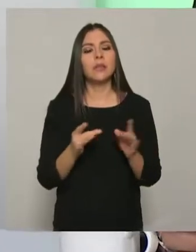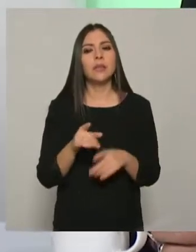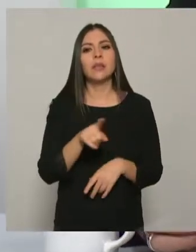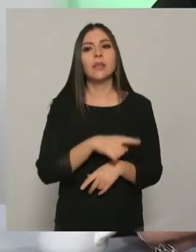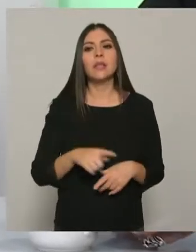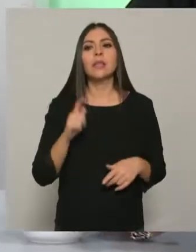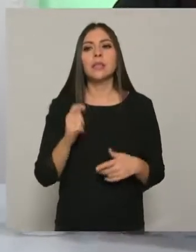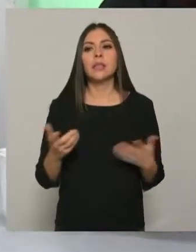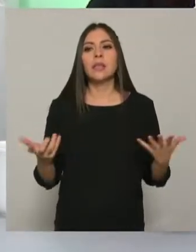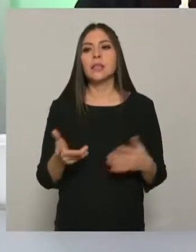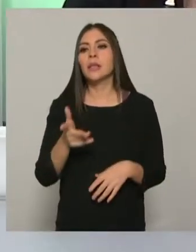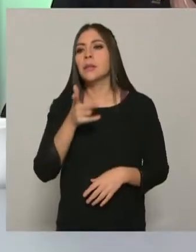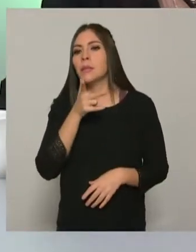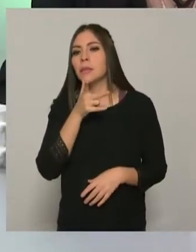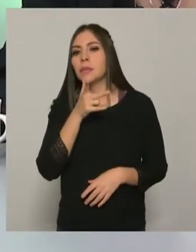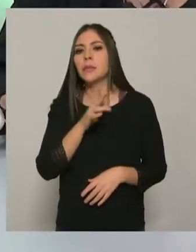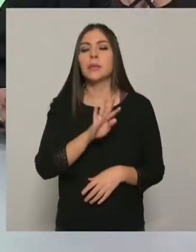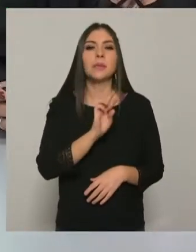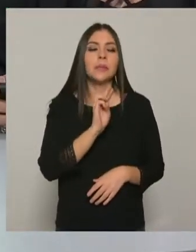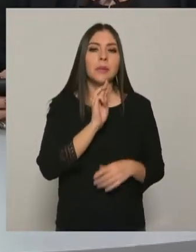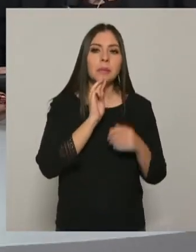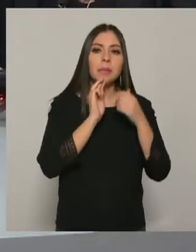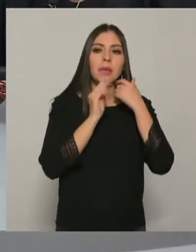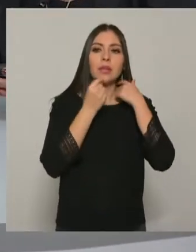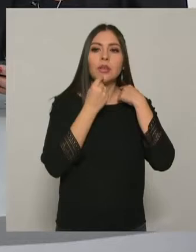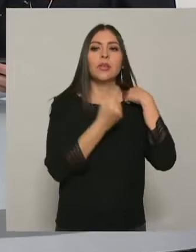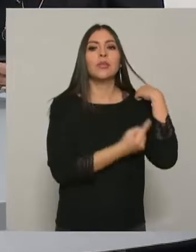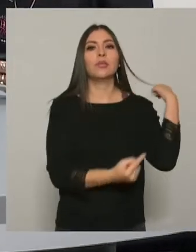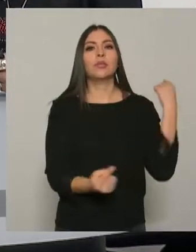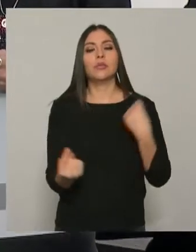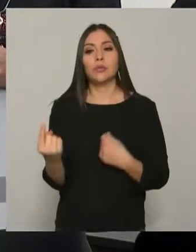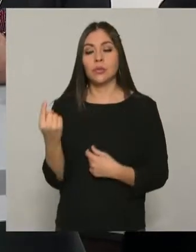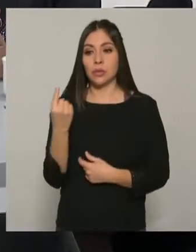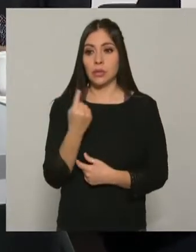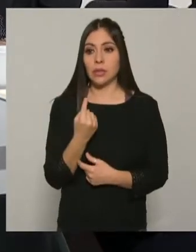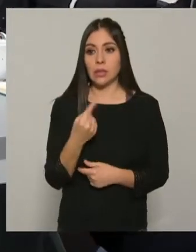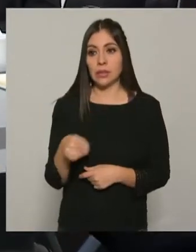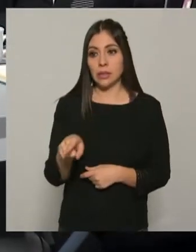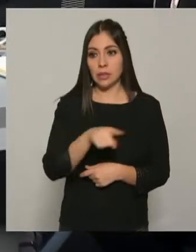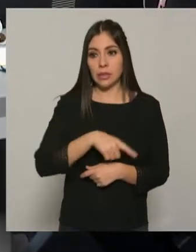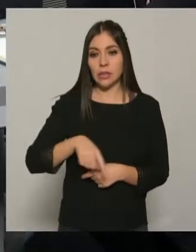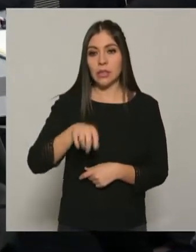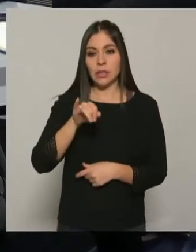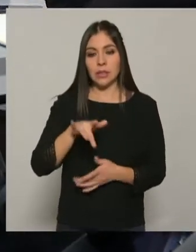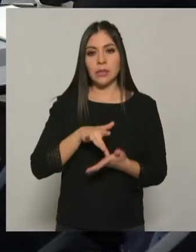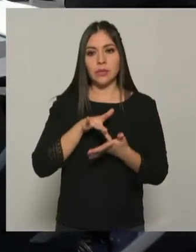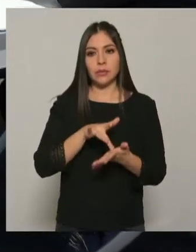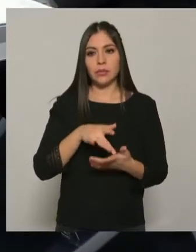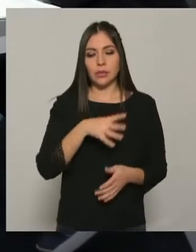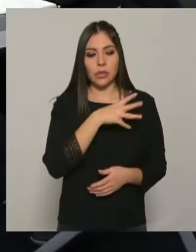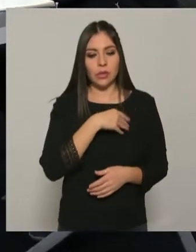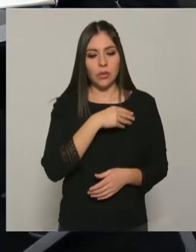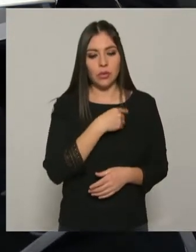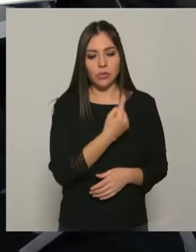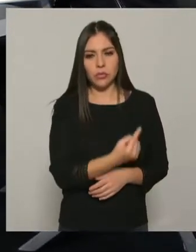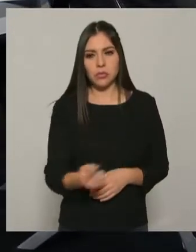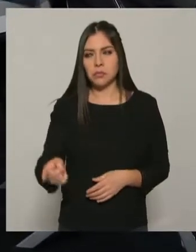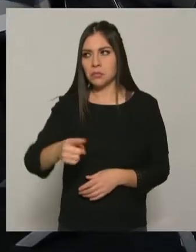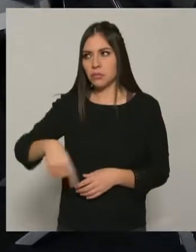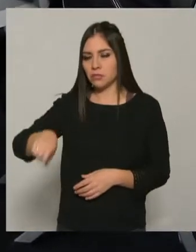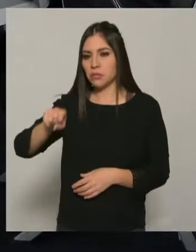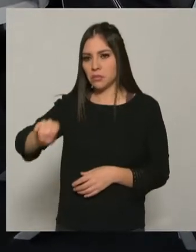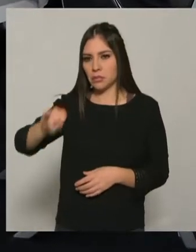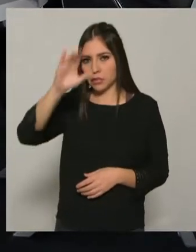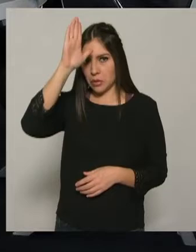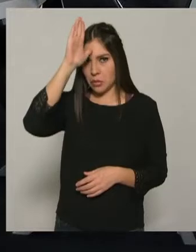haciendo los papás y las mamás de estos niños y que finalmente ellos están acompañando a sus hijos y están totalmente de acuerdo